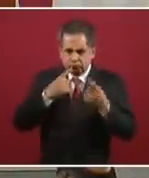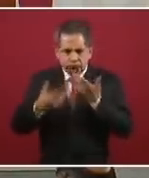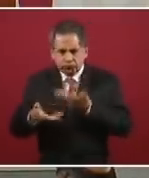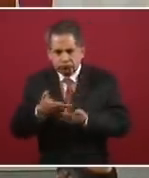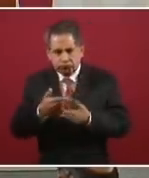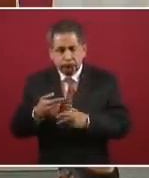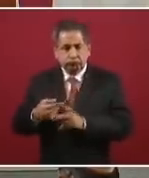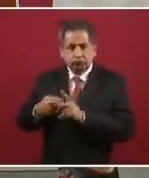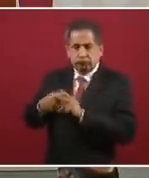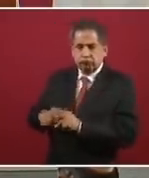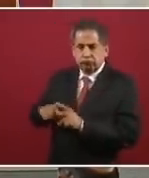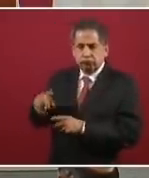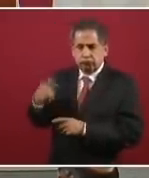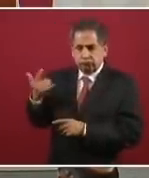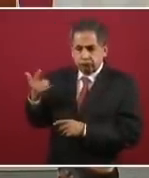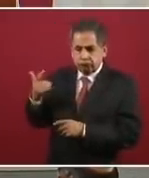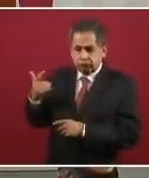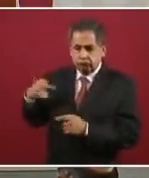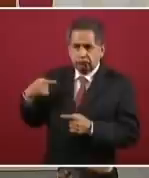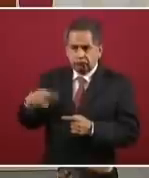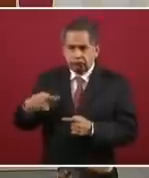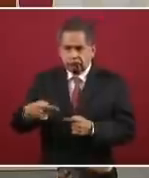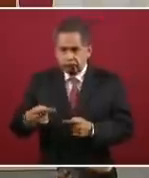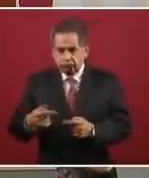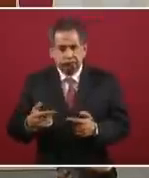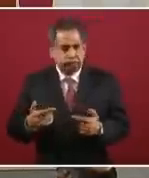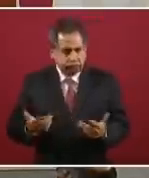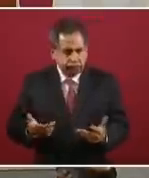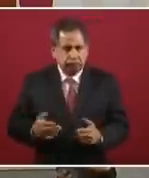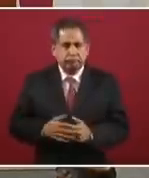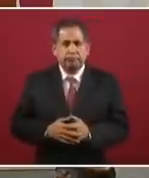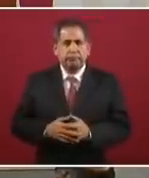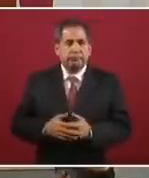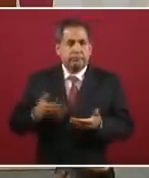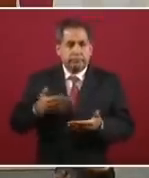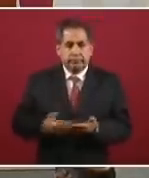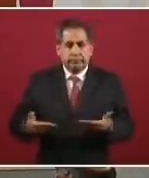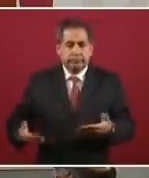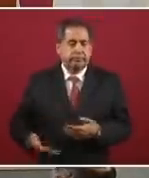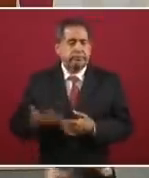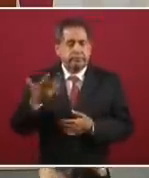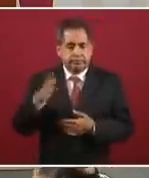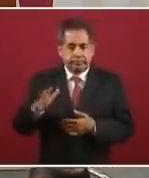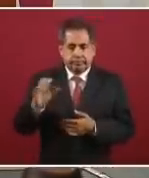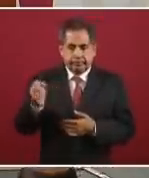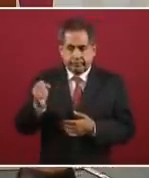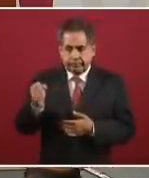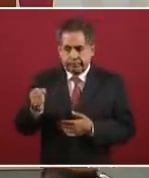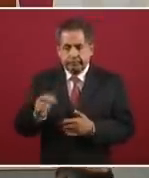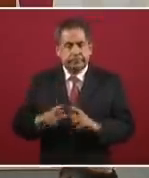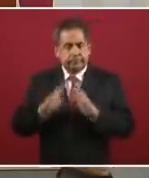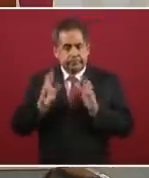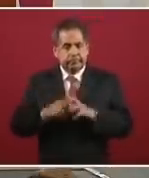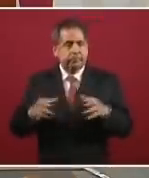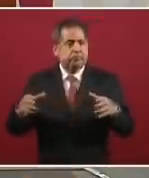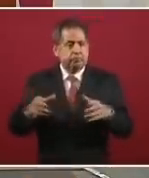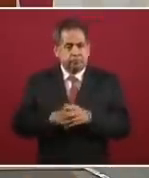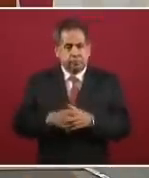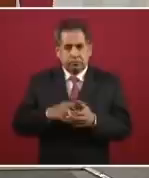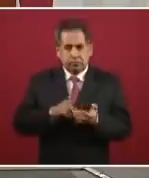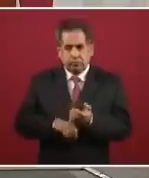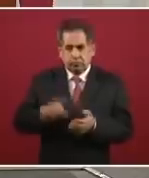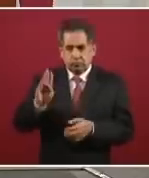julio. Y ahora, 10 de septiembre, se llevó a cabo la reunión correspondiente de los 90